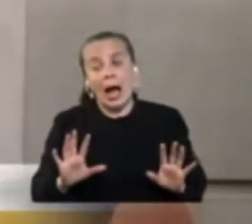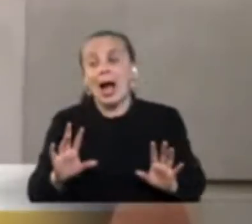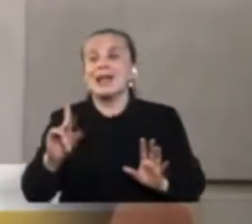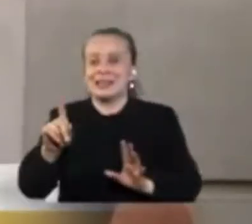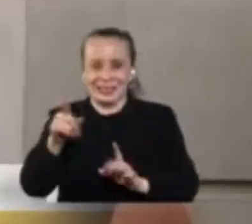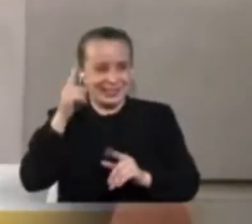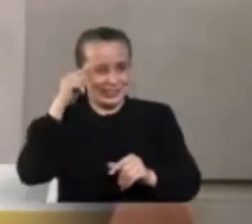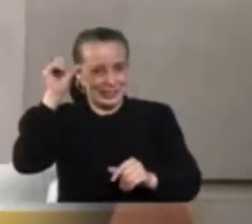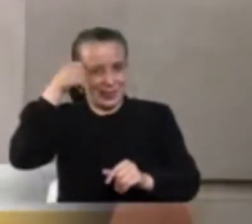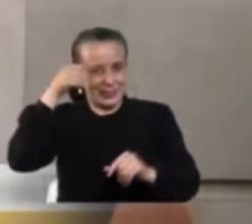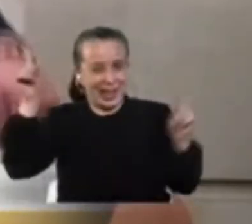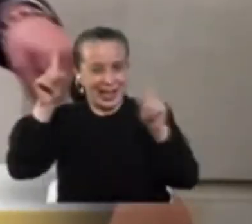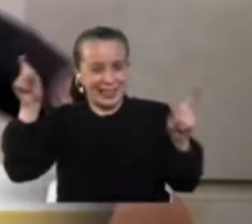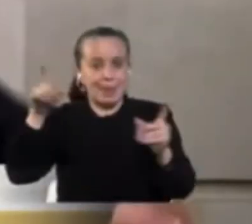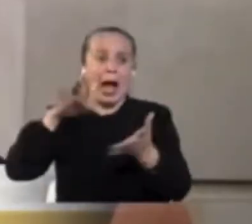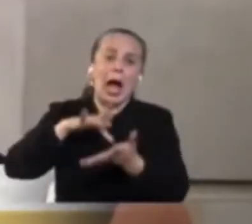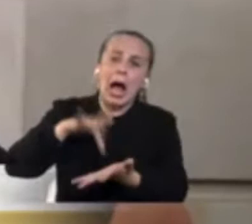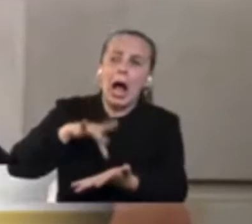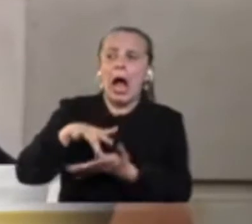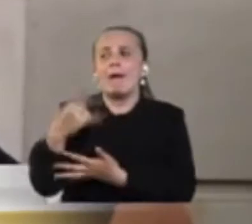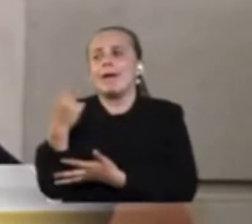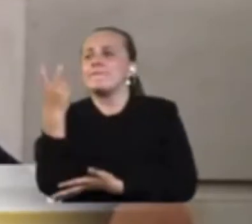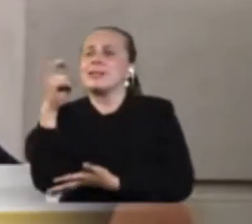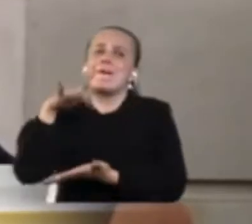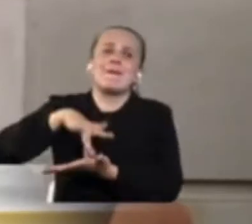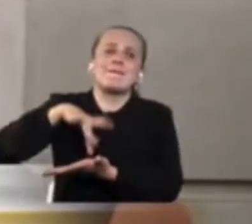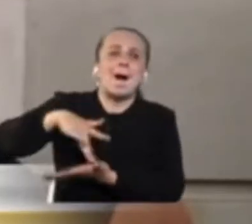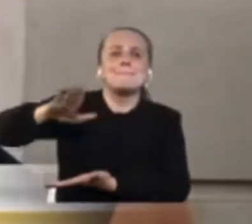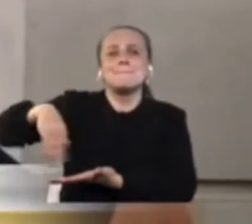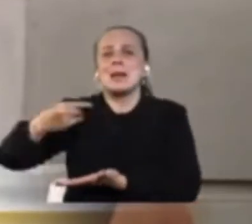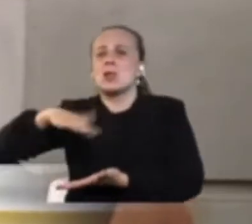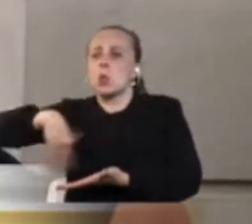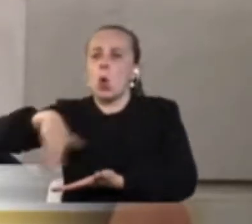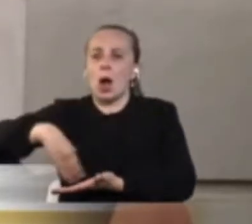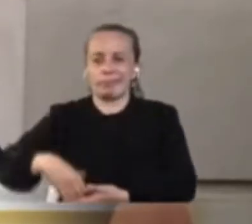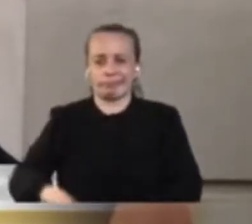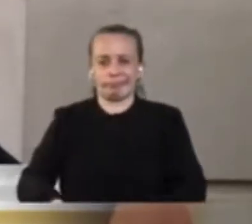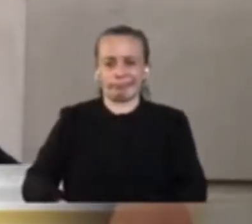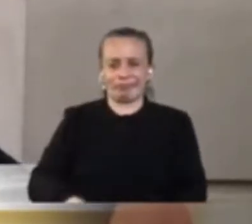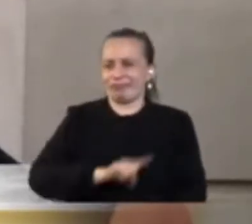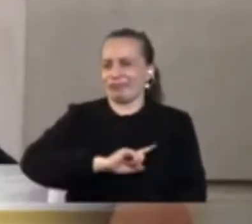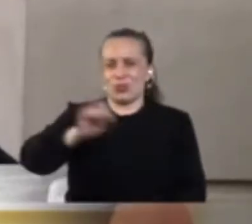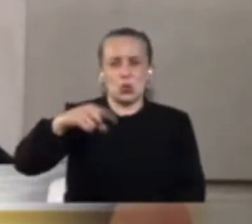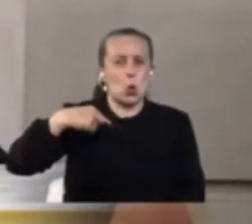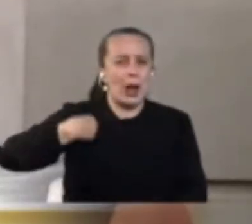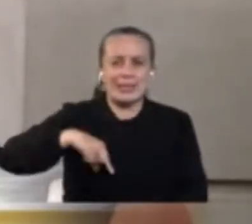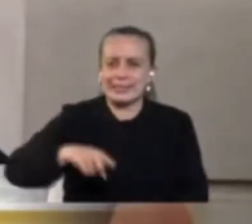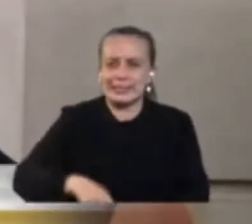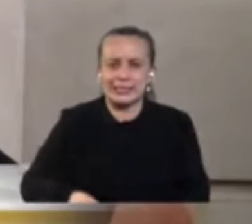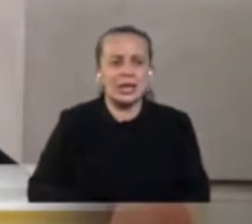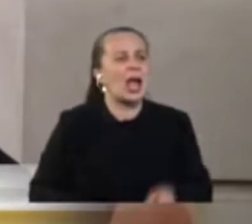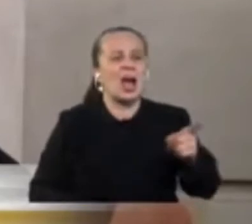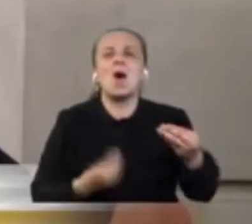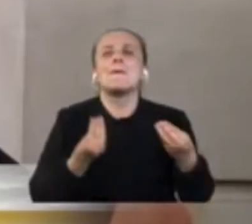que era lo responsable ahora. No, es para una sola cosa: